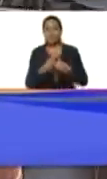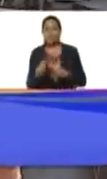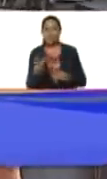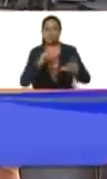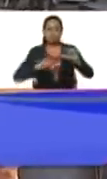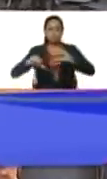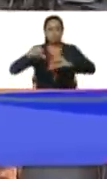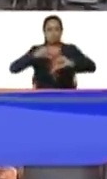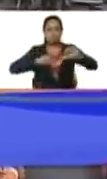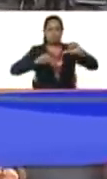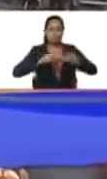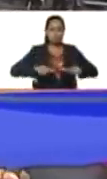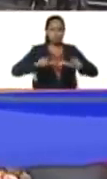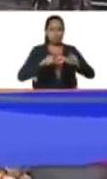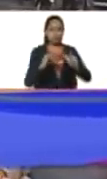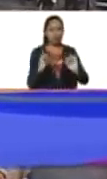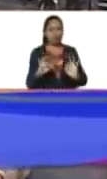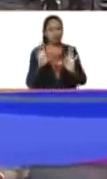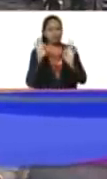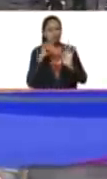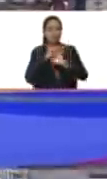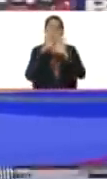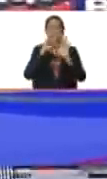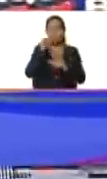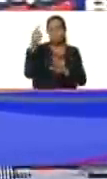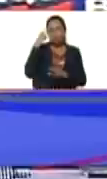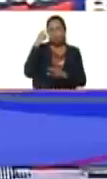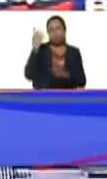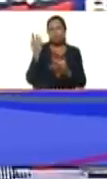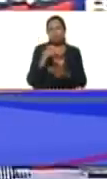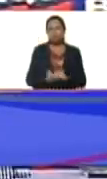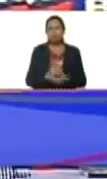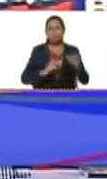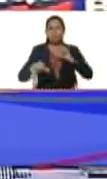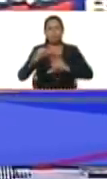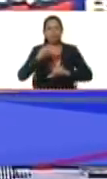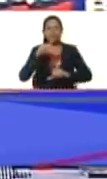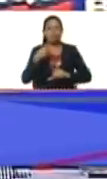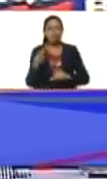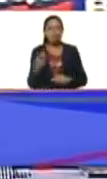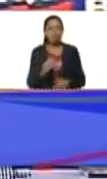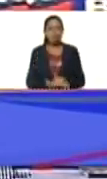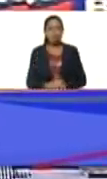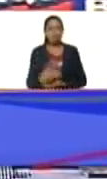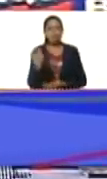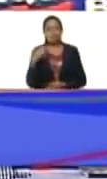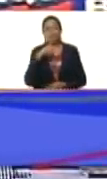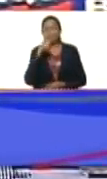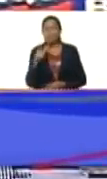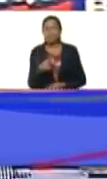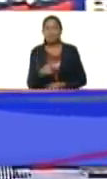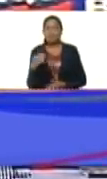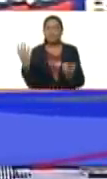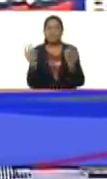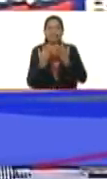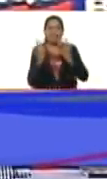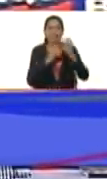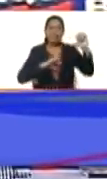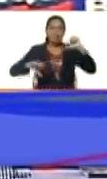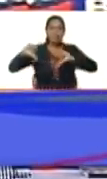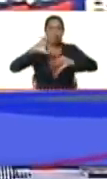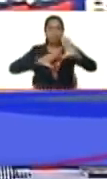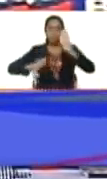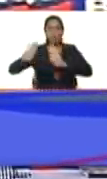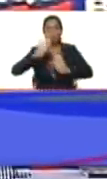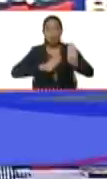papá. Vamos a estar claros, eso lo hacen en laboratorio. Esa es la maldad de la guerra biológica.